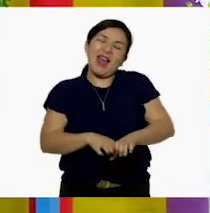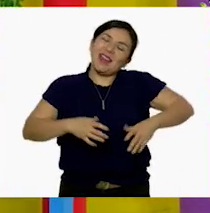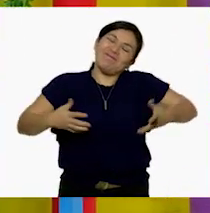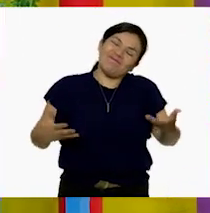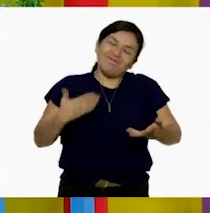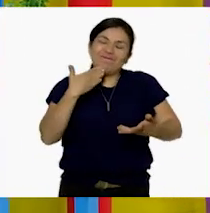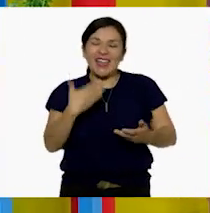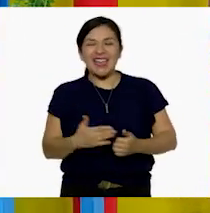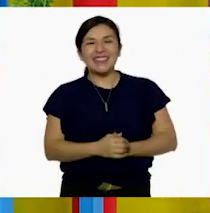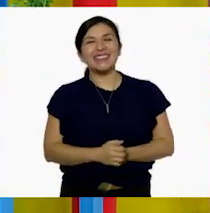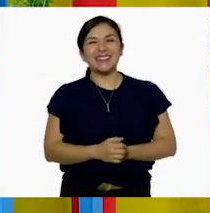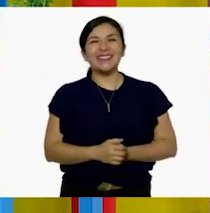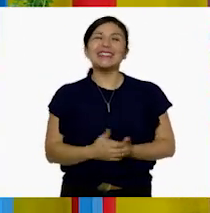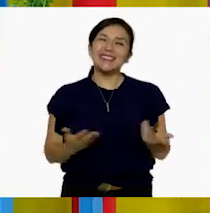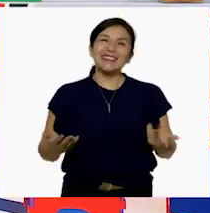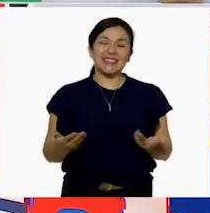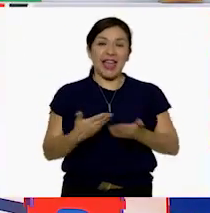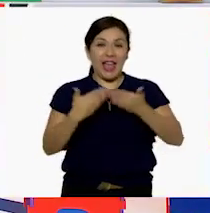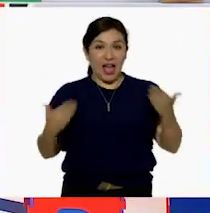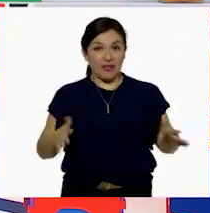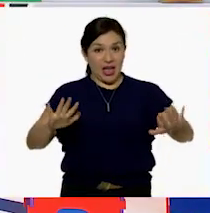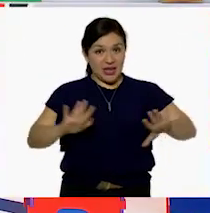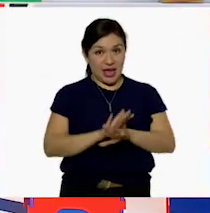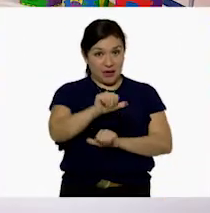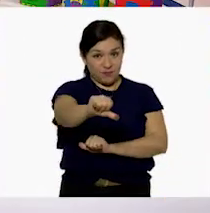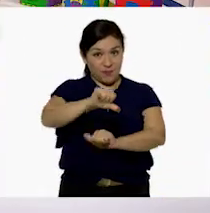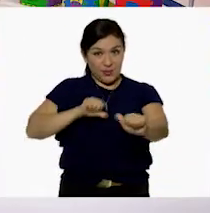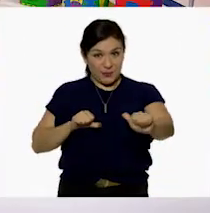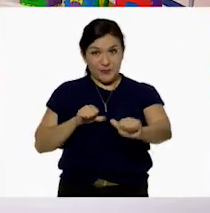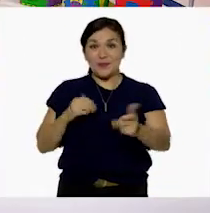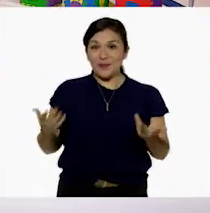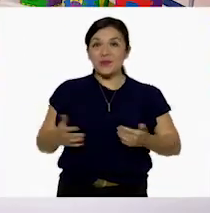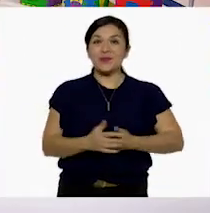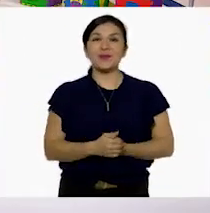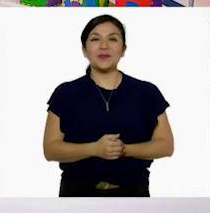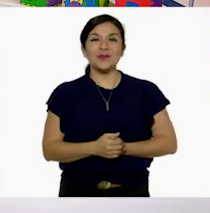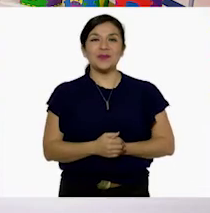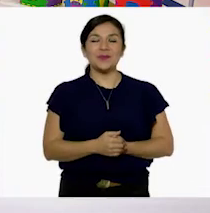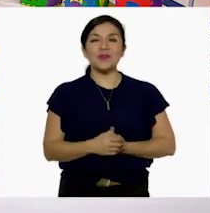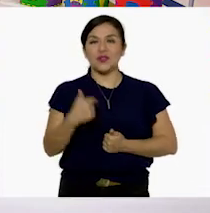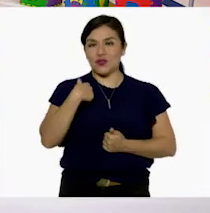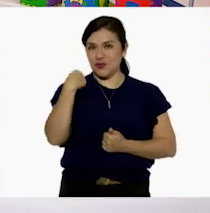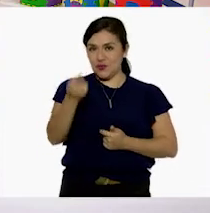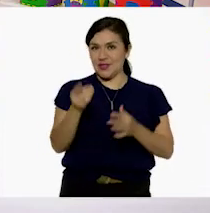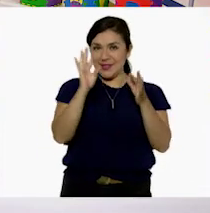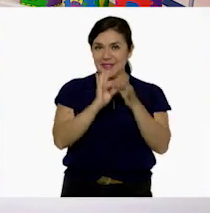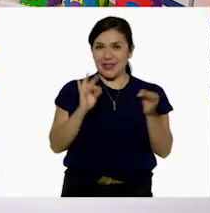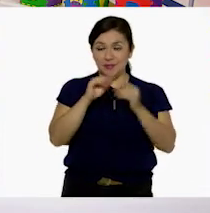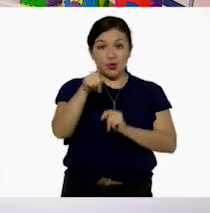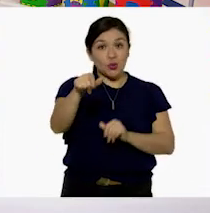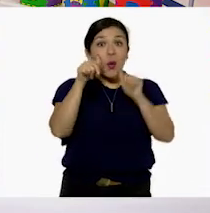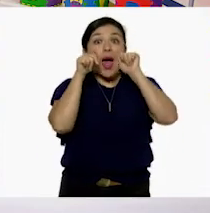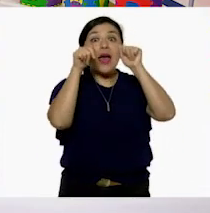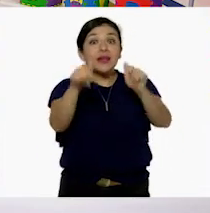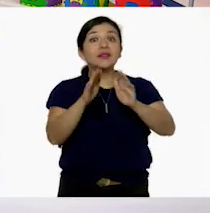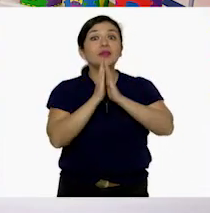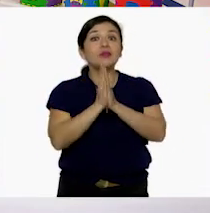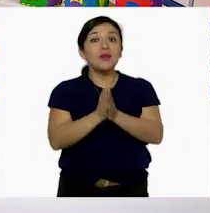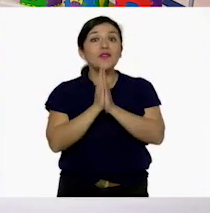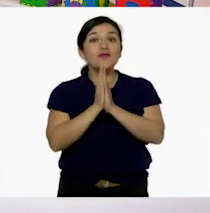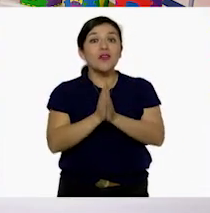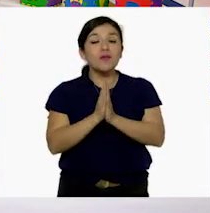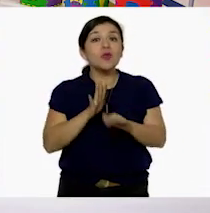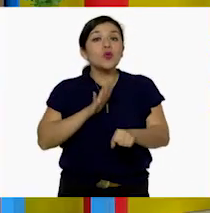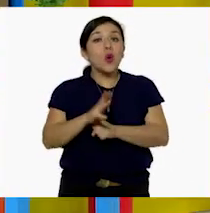equipo! Entonces, vamos a cambiarnos de lugar, ¿te parece? Sí. Vente. A ver. Te voy a explicar. Estén muy atentos, por favor, a